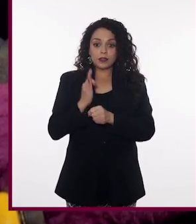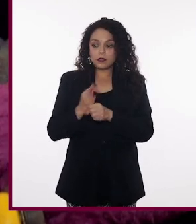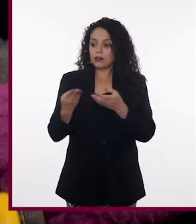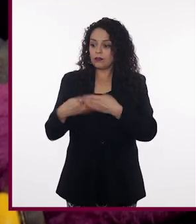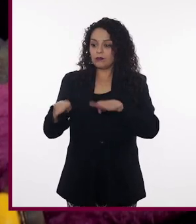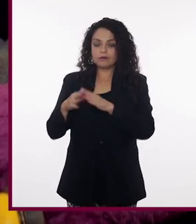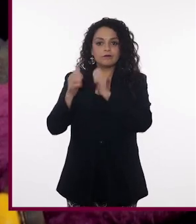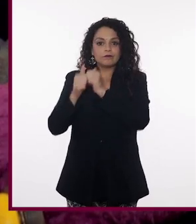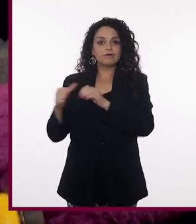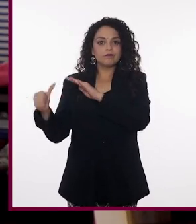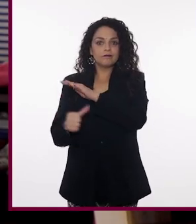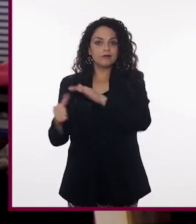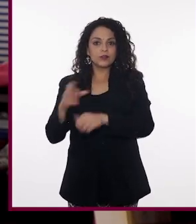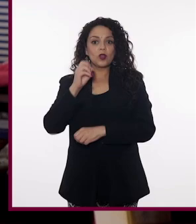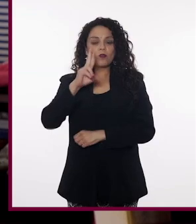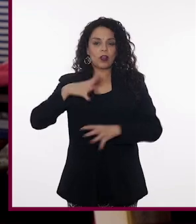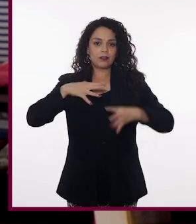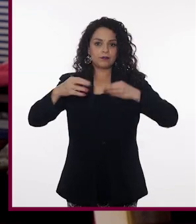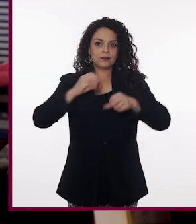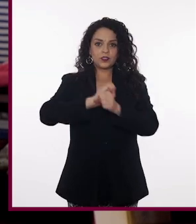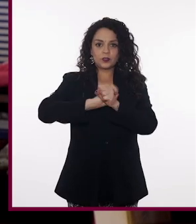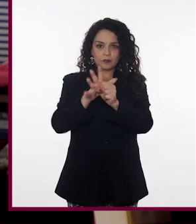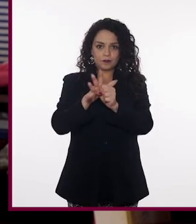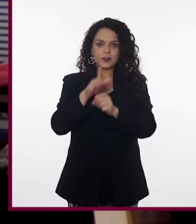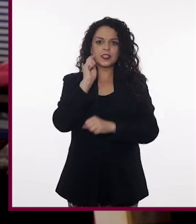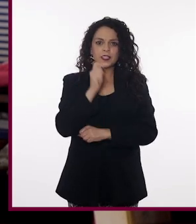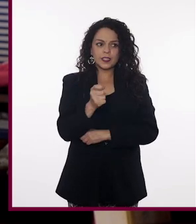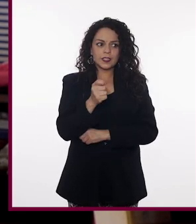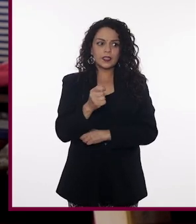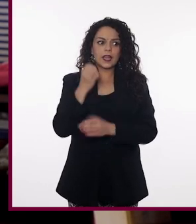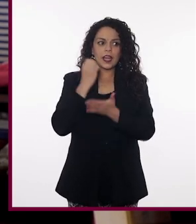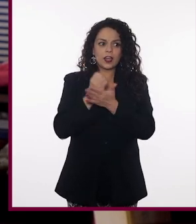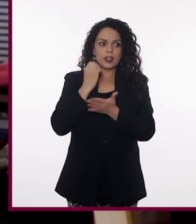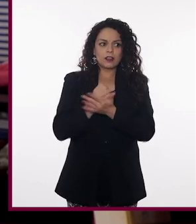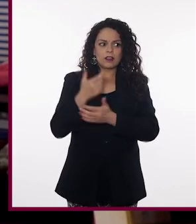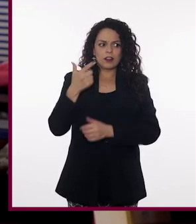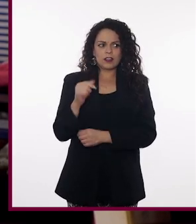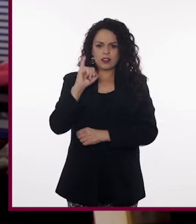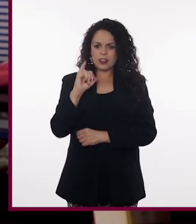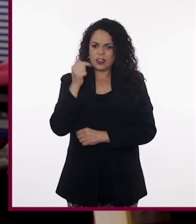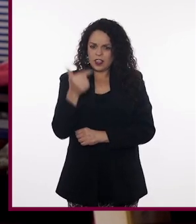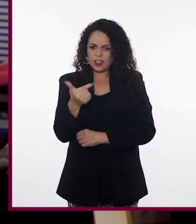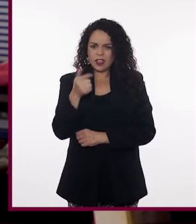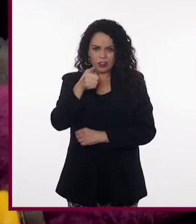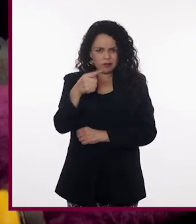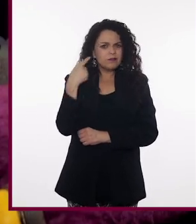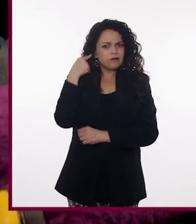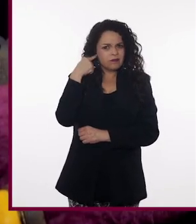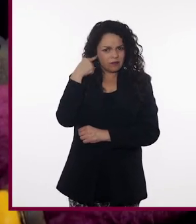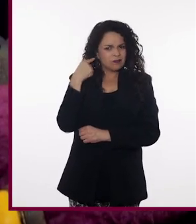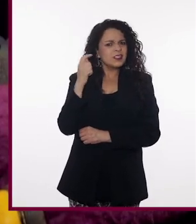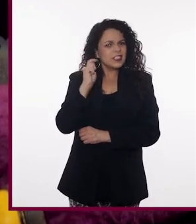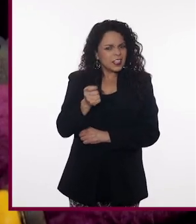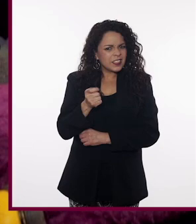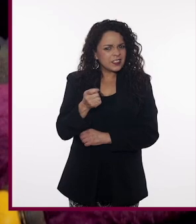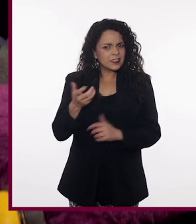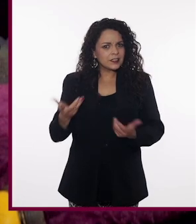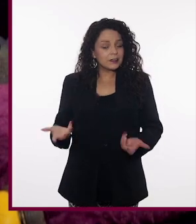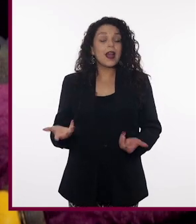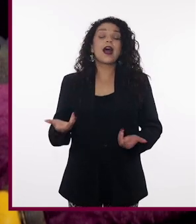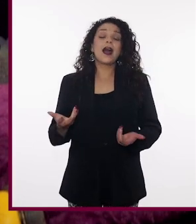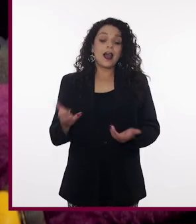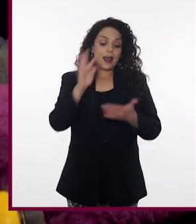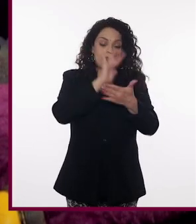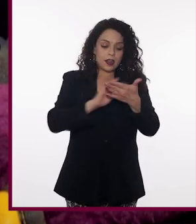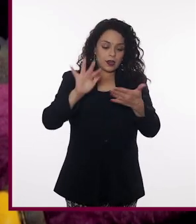el COVID-19. Se trata de la economía gig. ¿La han escuchado alguna vez? Resulta que